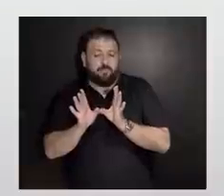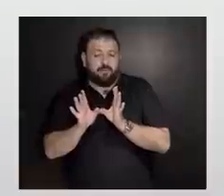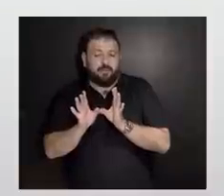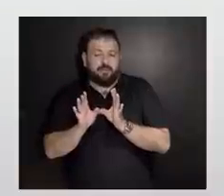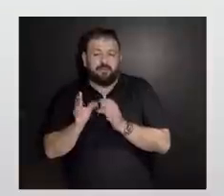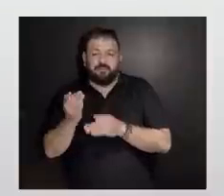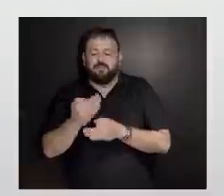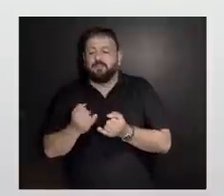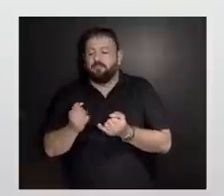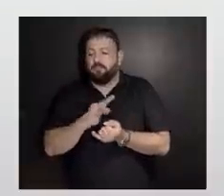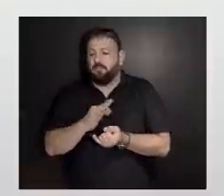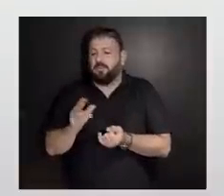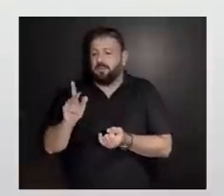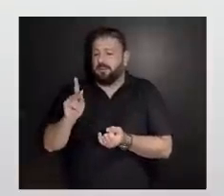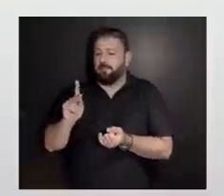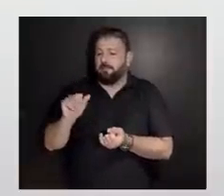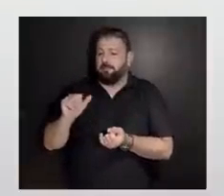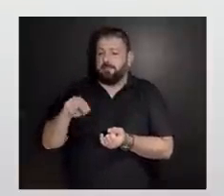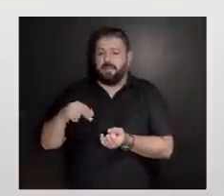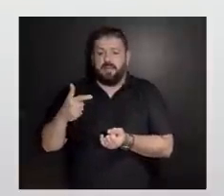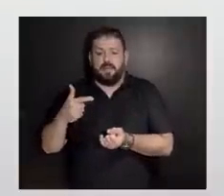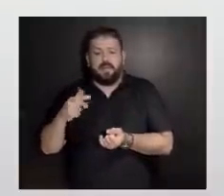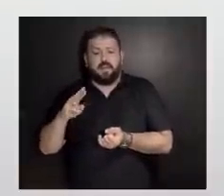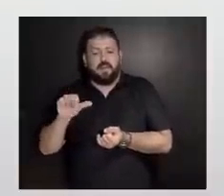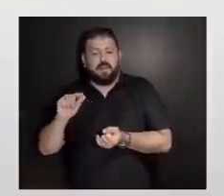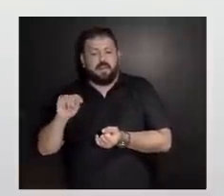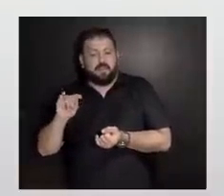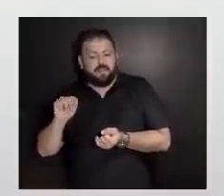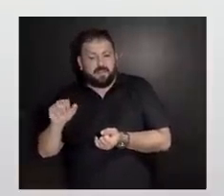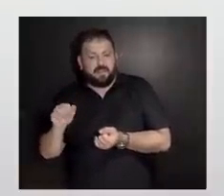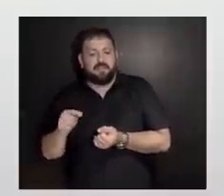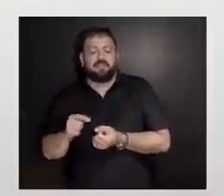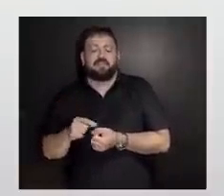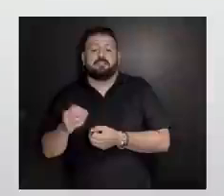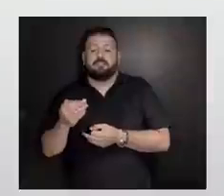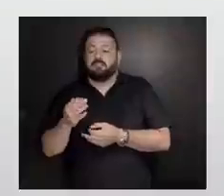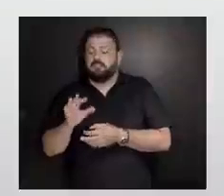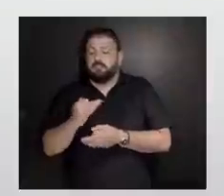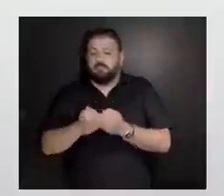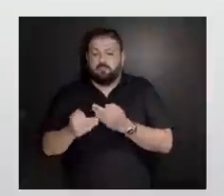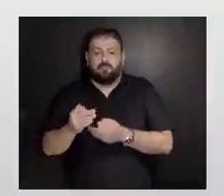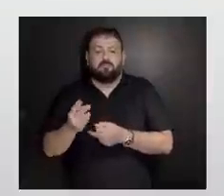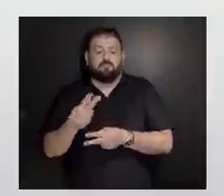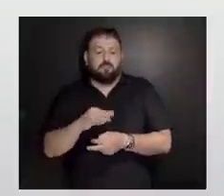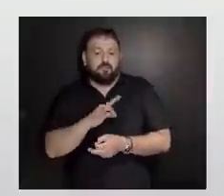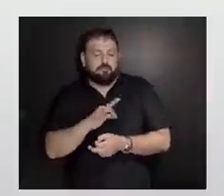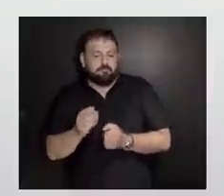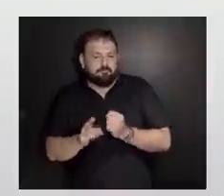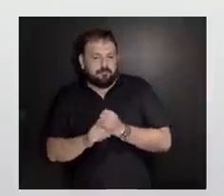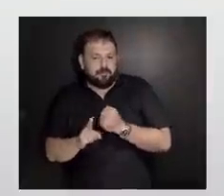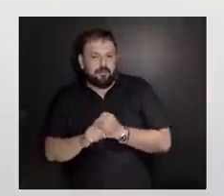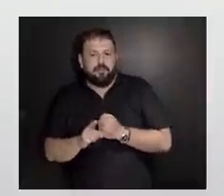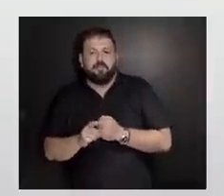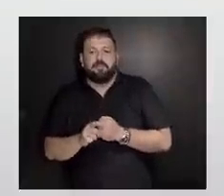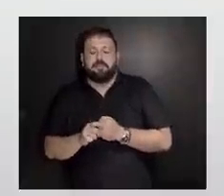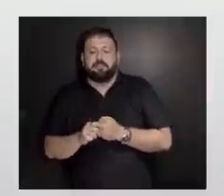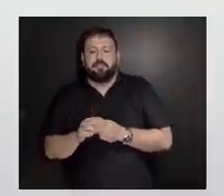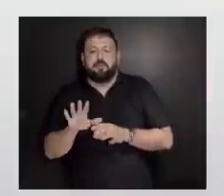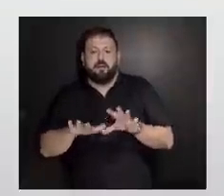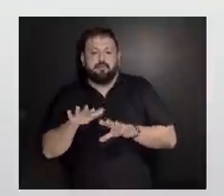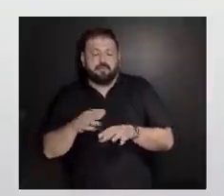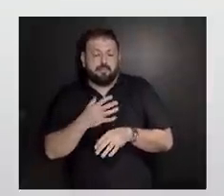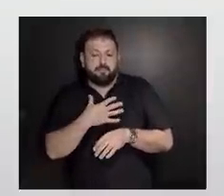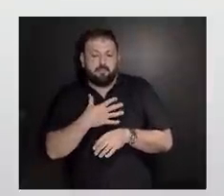es pancreatitis, puede haber afecciones en el sistema cardiovascular, puede haber taquicardias, Está este